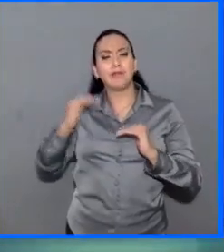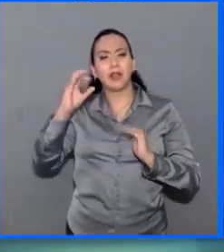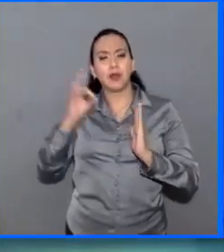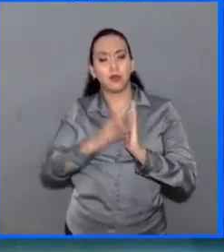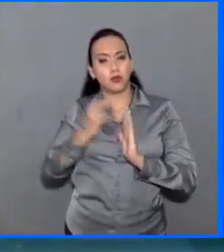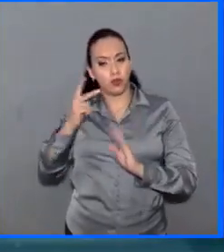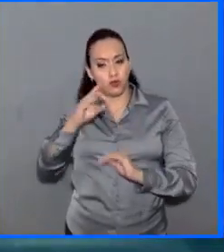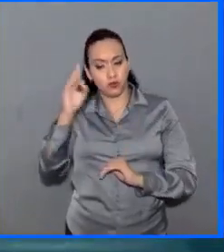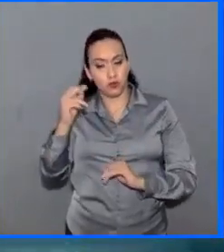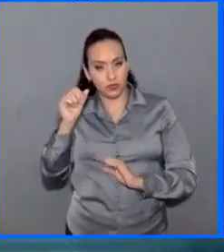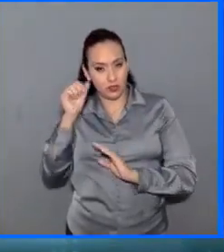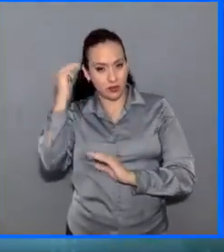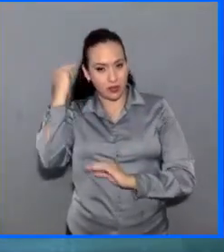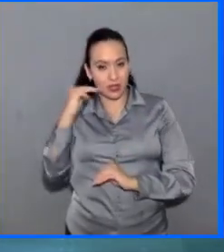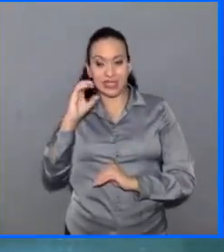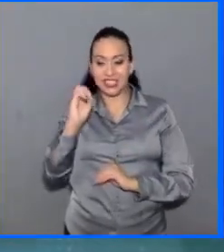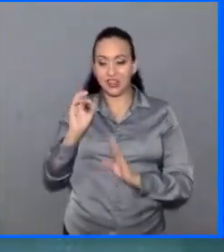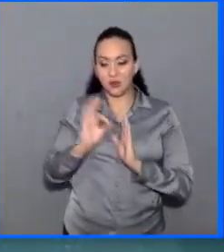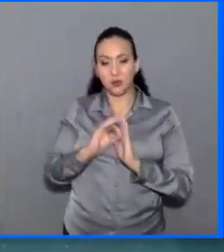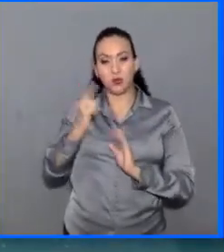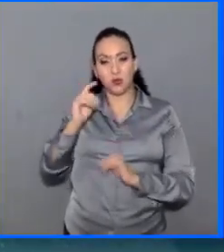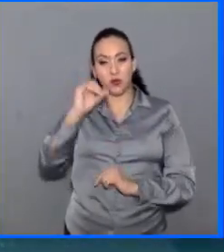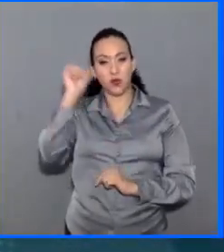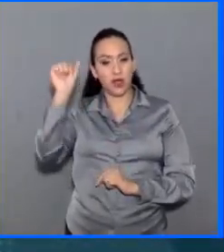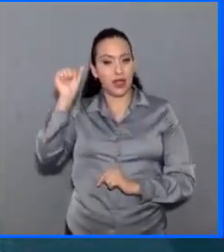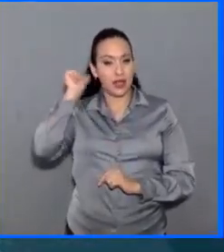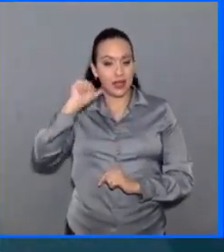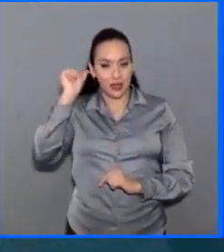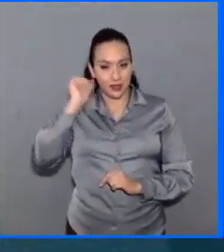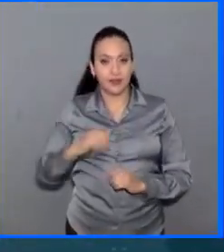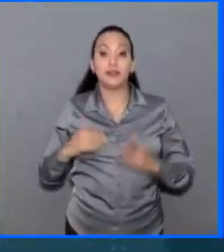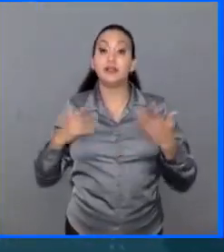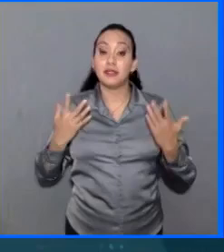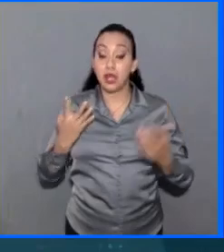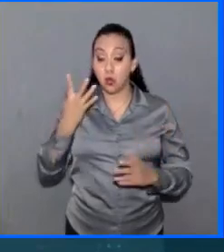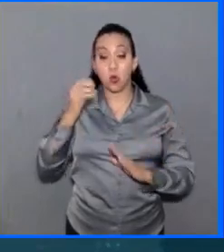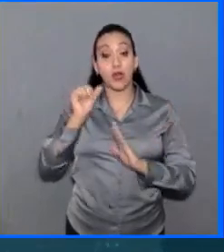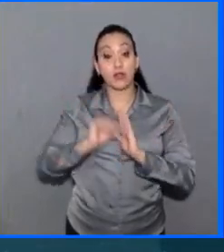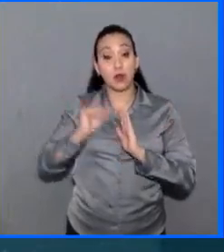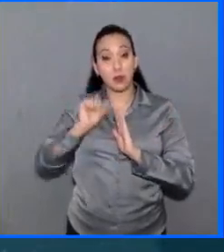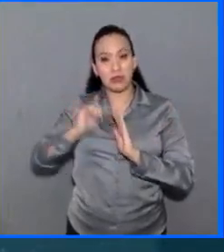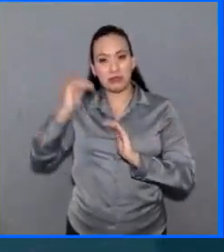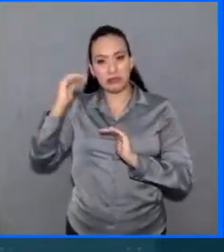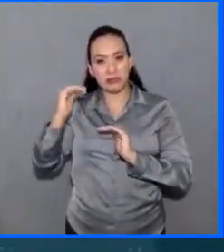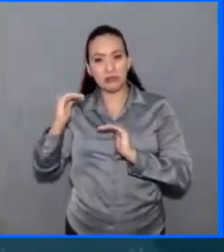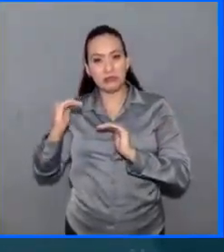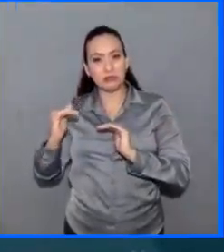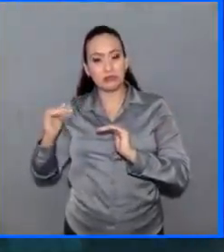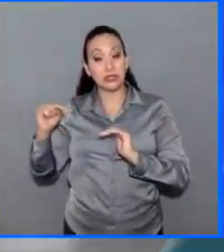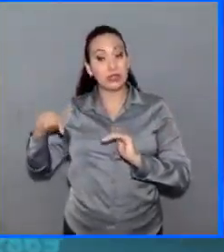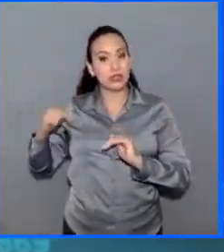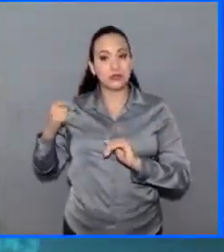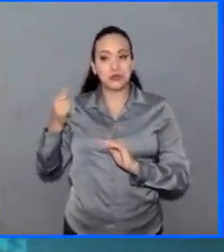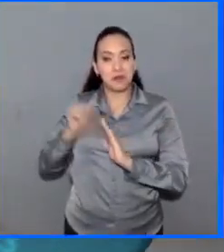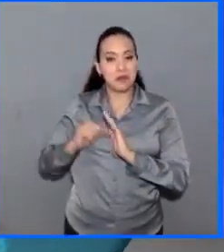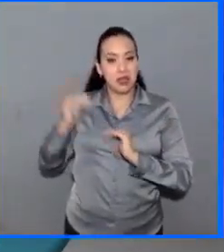y 0.1% en abril, con lo que acumularía 4 descensos mensuales en los últimos 6 meses.